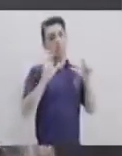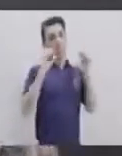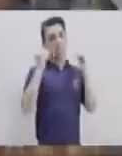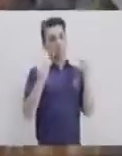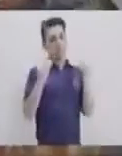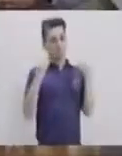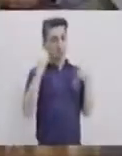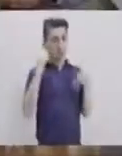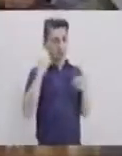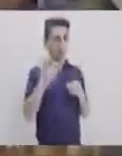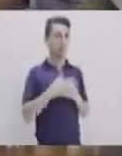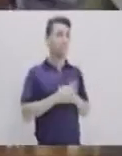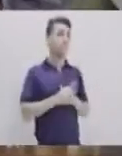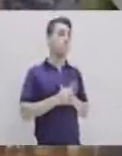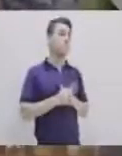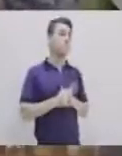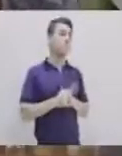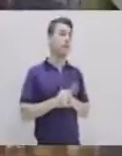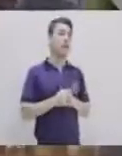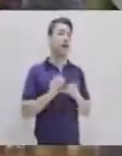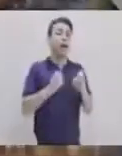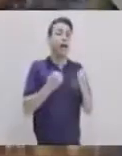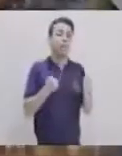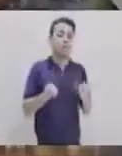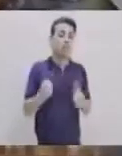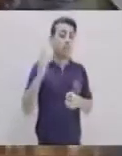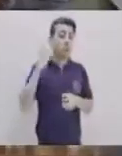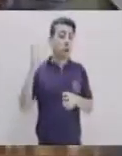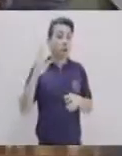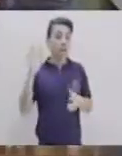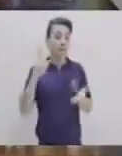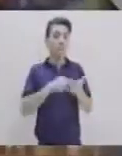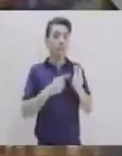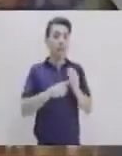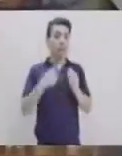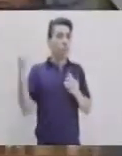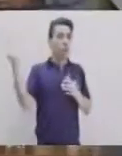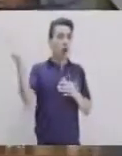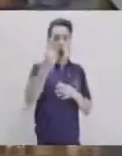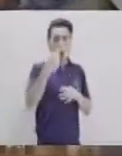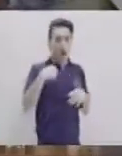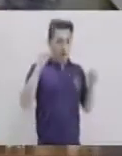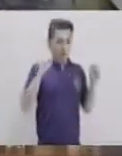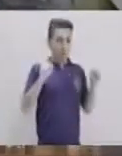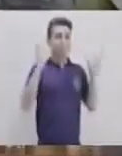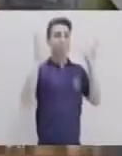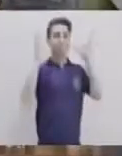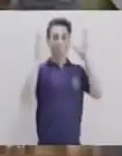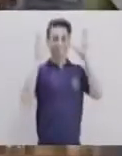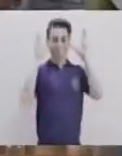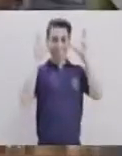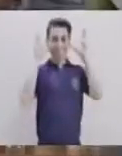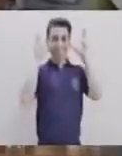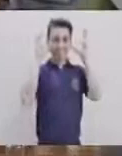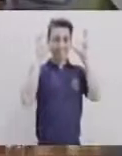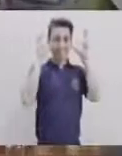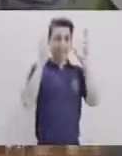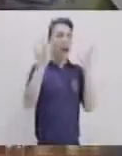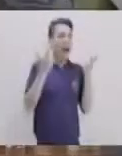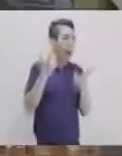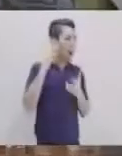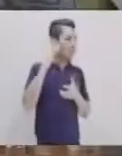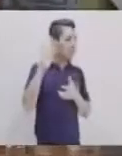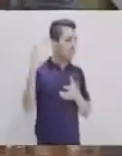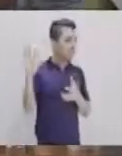oídos. Entonces, el sonido es todo lo que podemos escuchar, pero ¿por qué lo podemos escuchar? El sonido es un